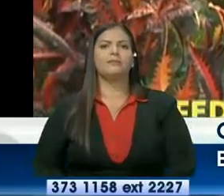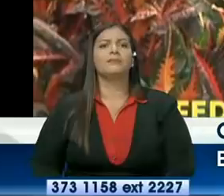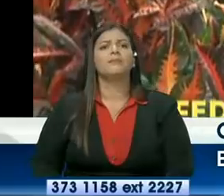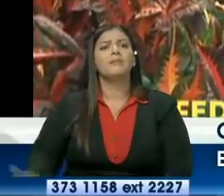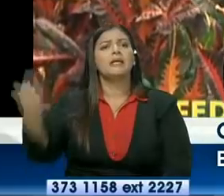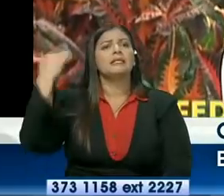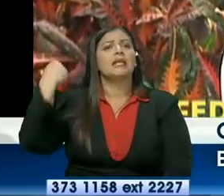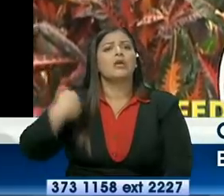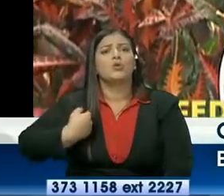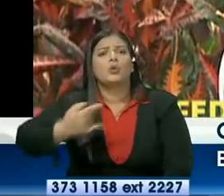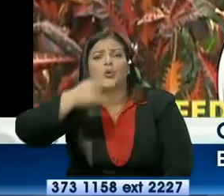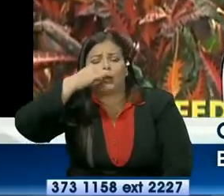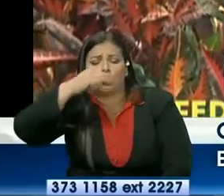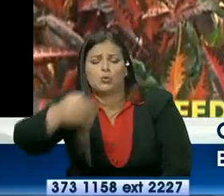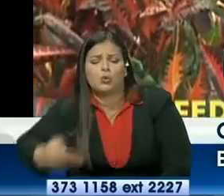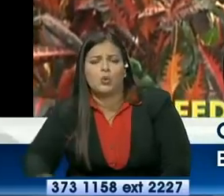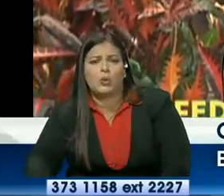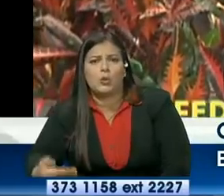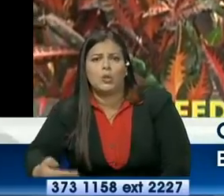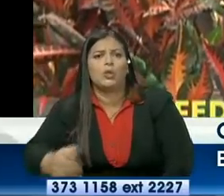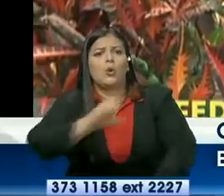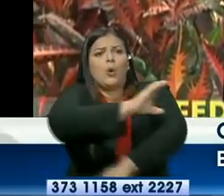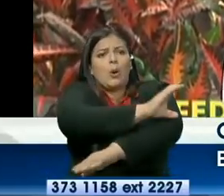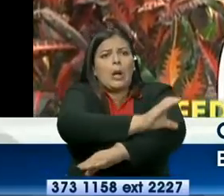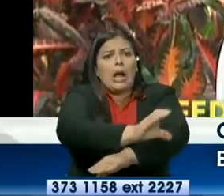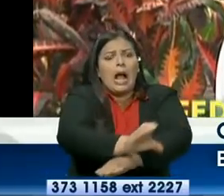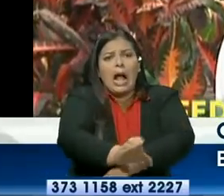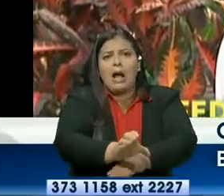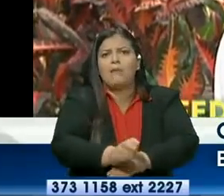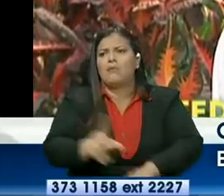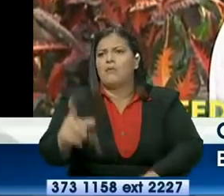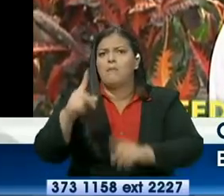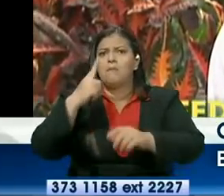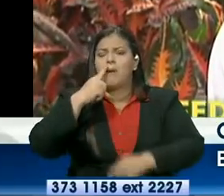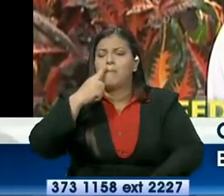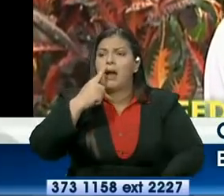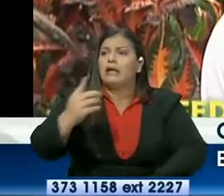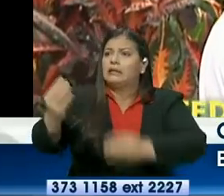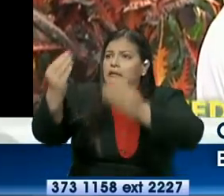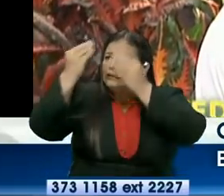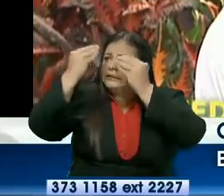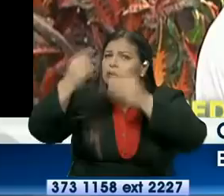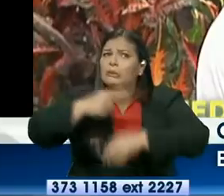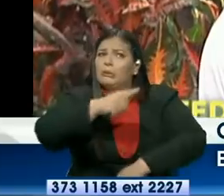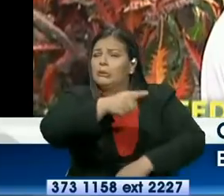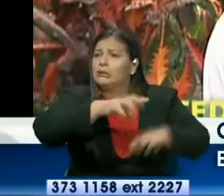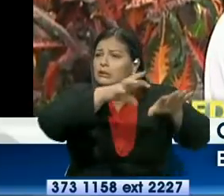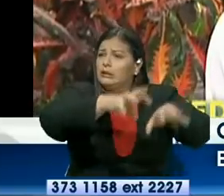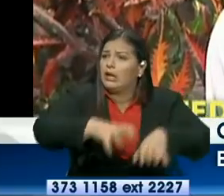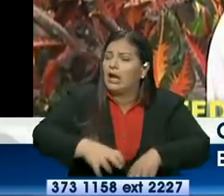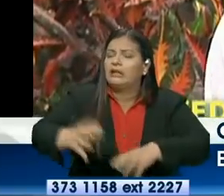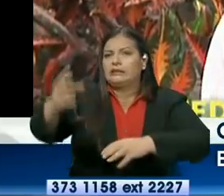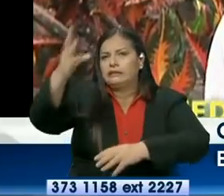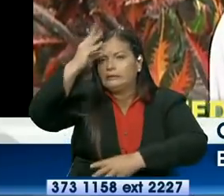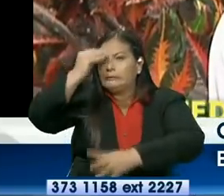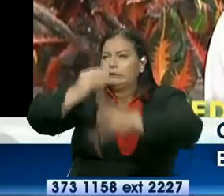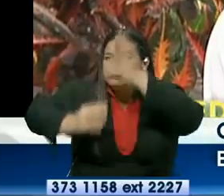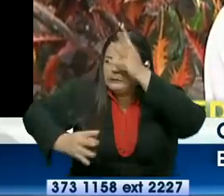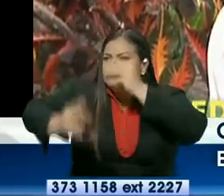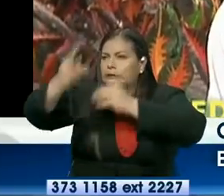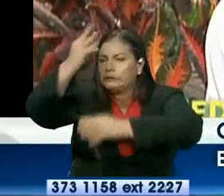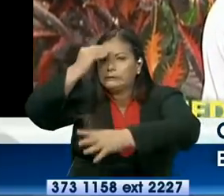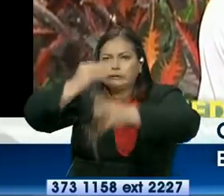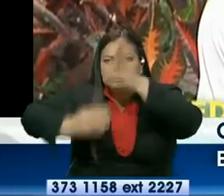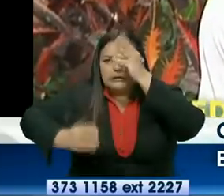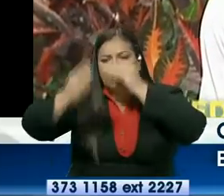el campo con mi familia, con mis padres, que me enseñó lo que es el desarrollo de la agricultura. Al mismo tiempo, pues, trabajábamos y estudiábamos.